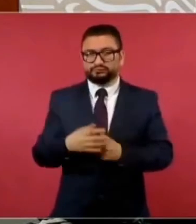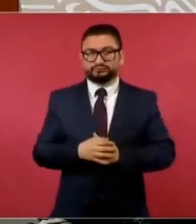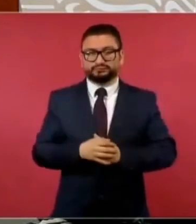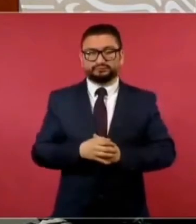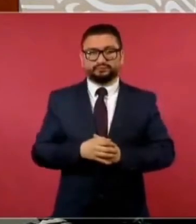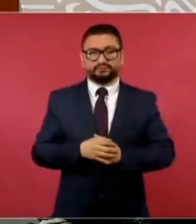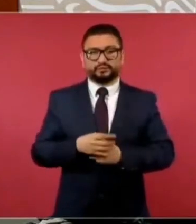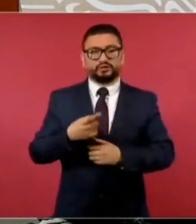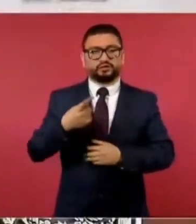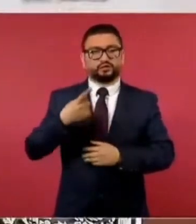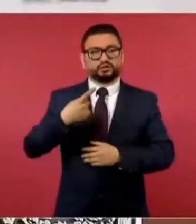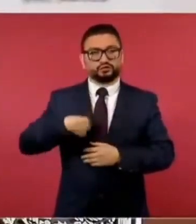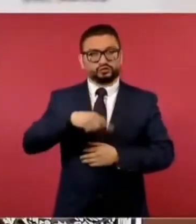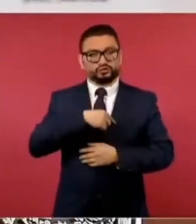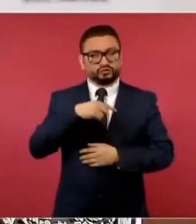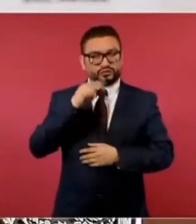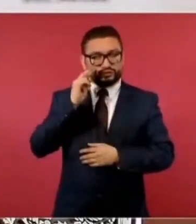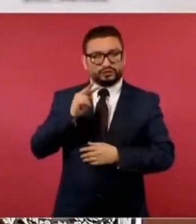pudimos